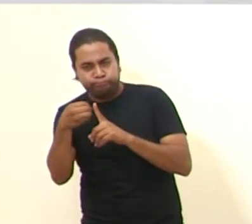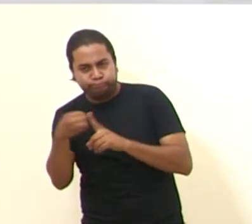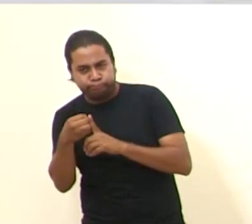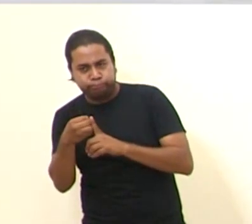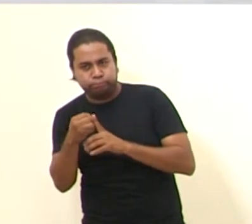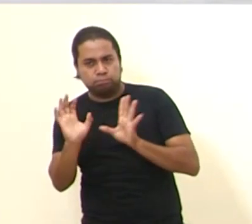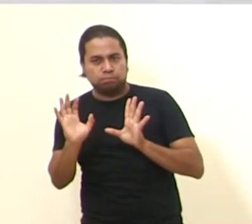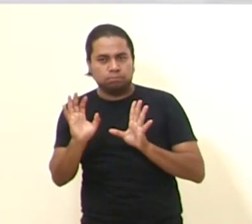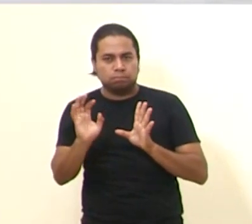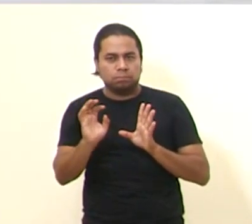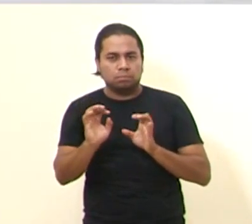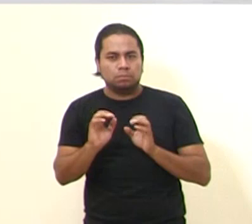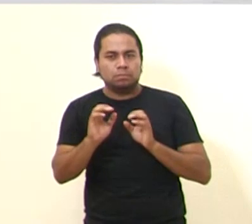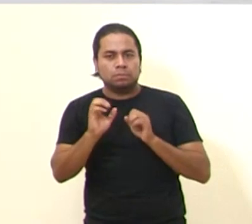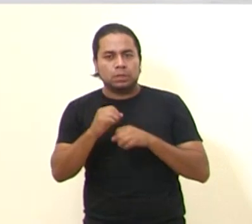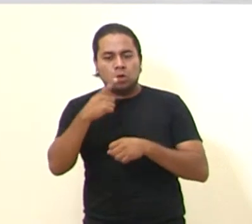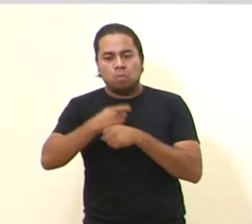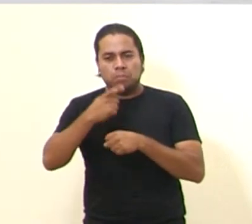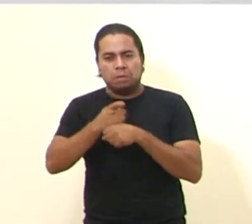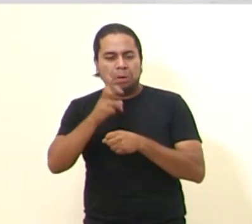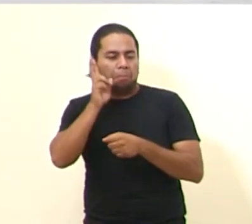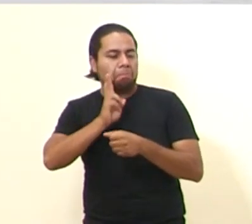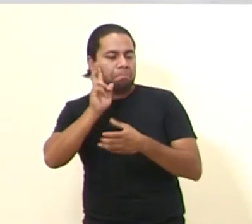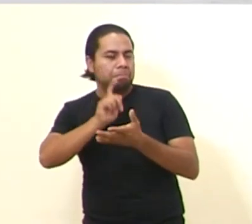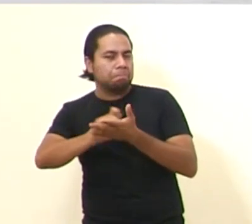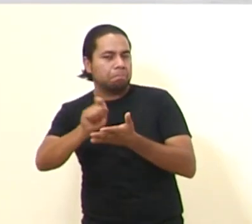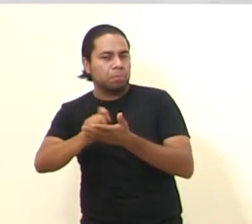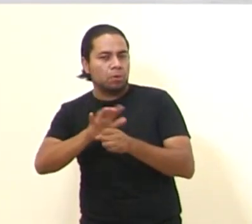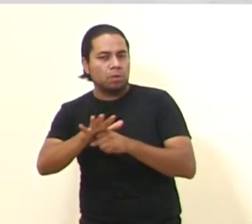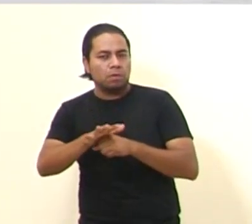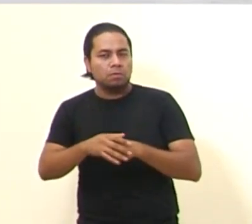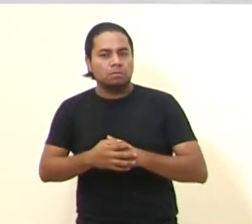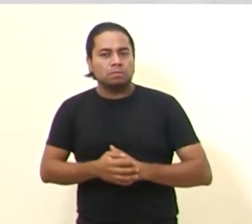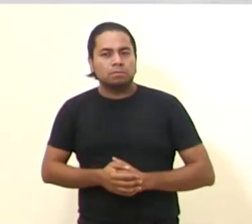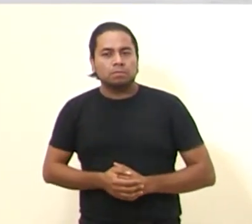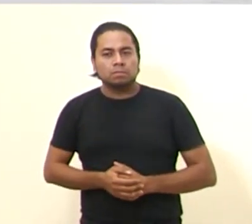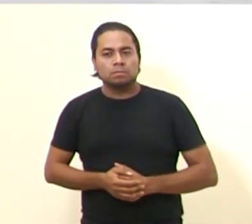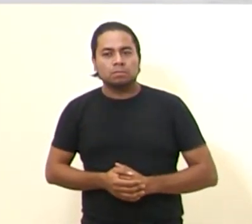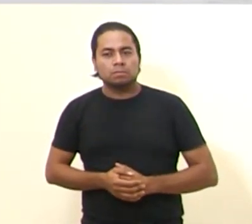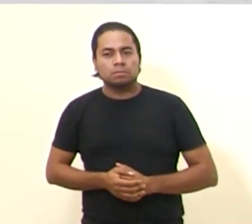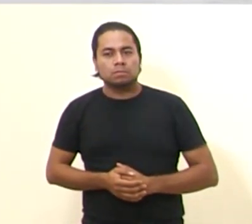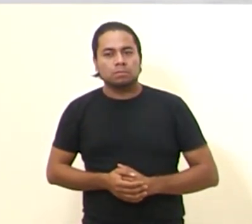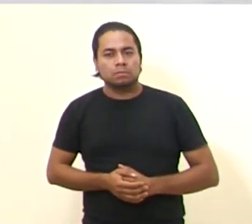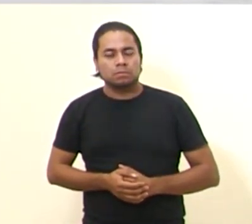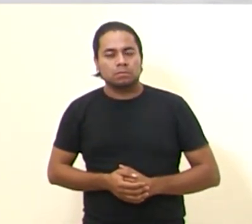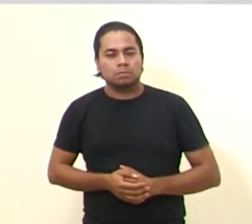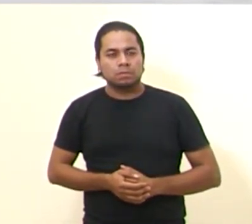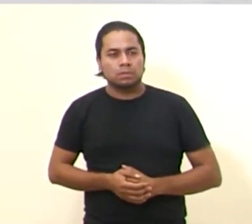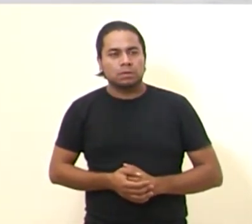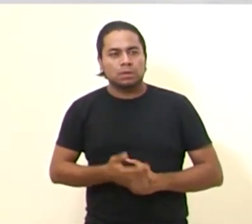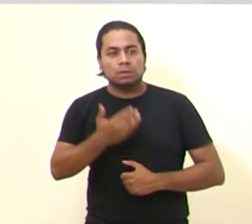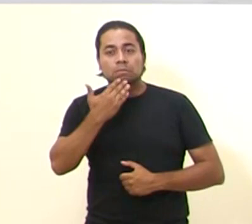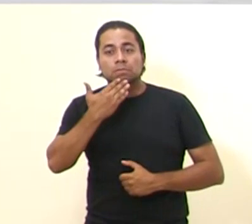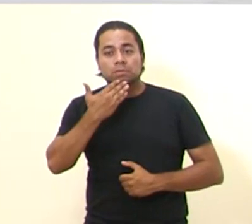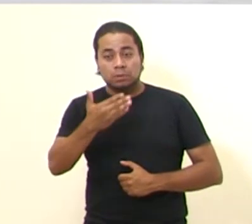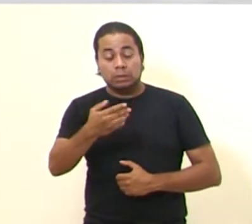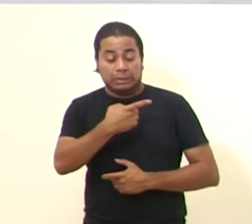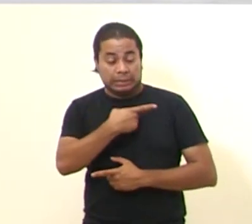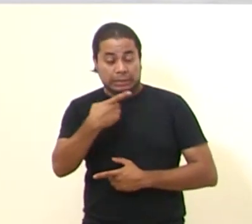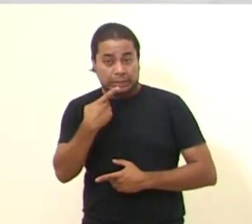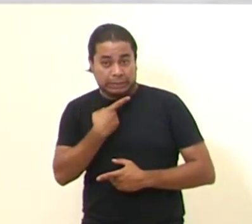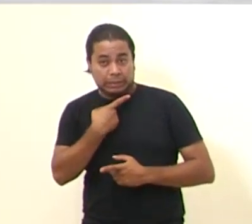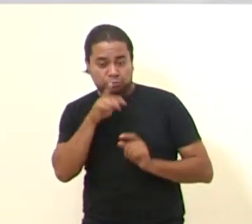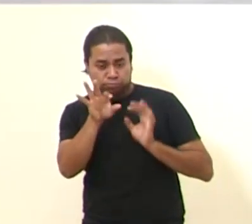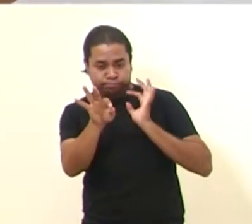ortografía o redactar el primer borrador. Estoy de acuerdo con ustedes. Es extraer